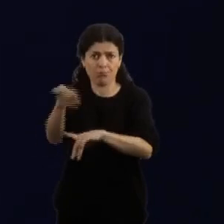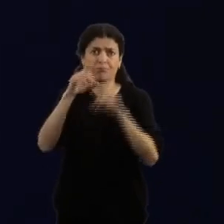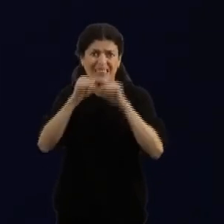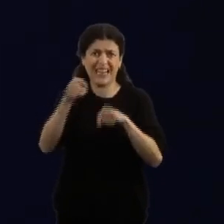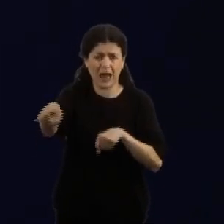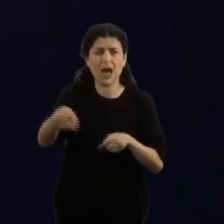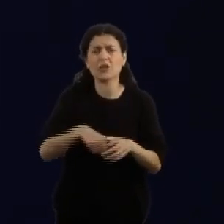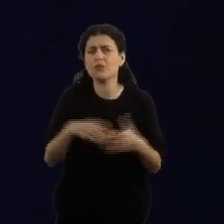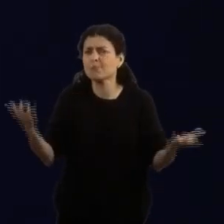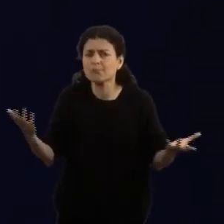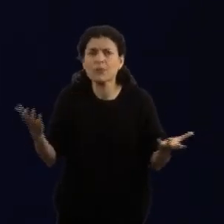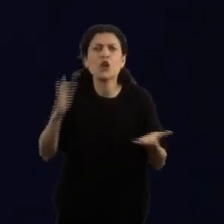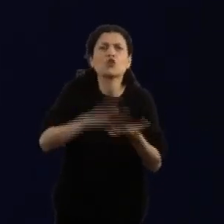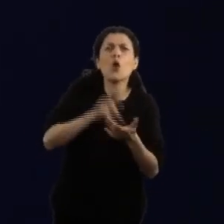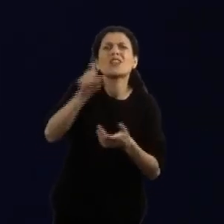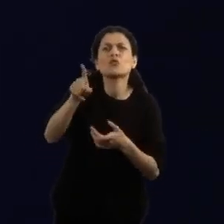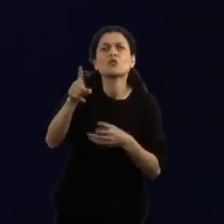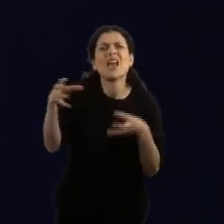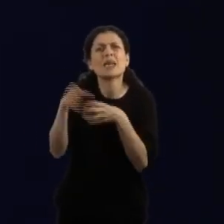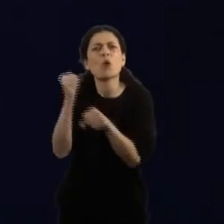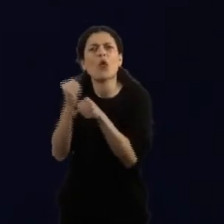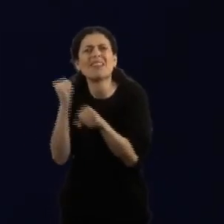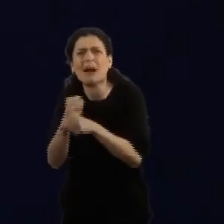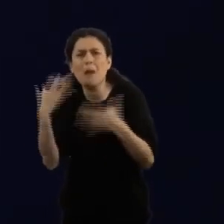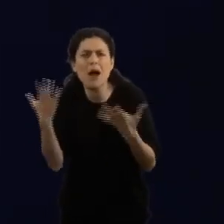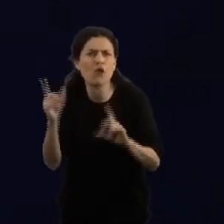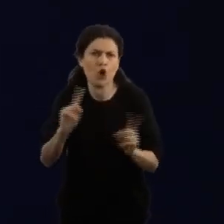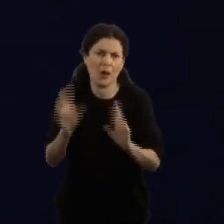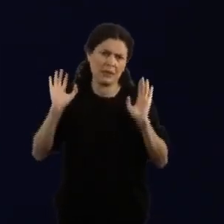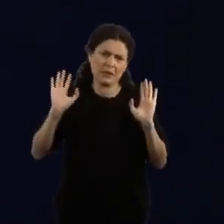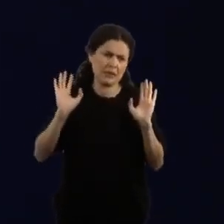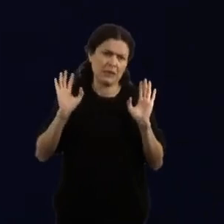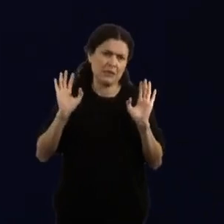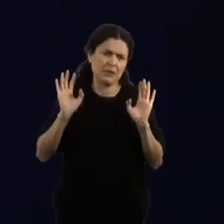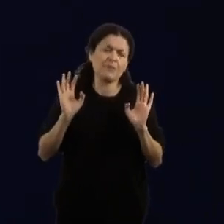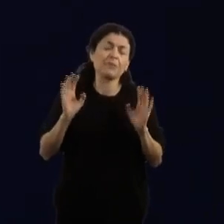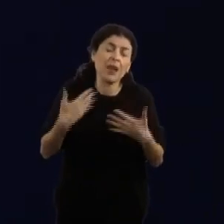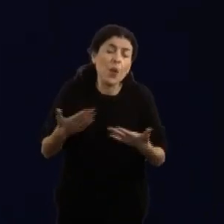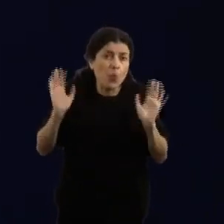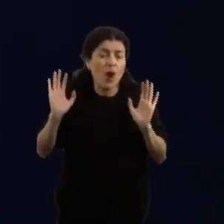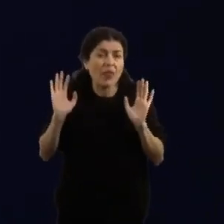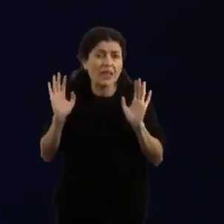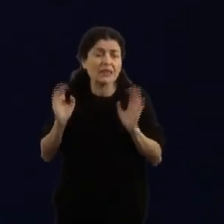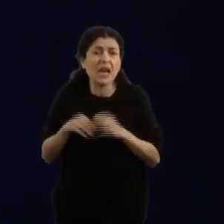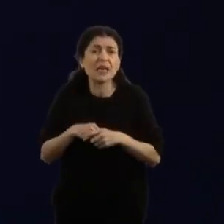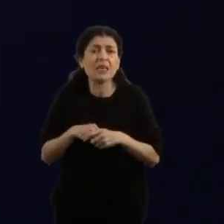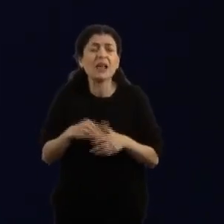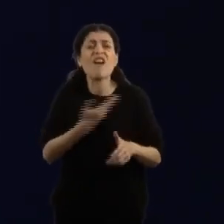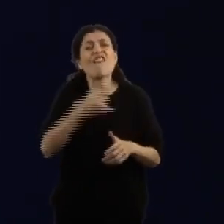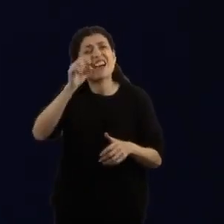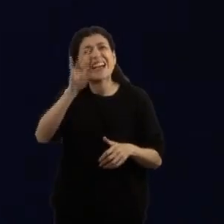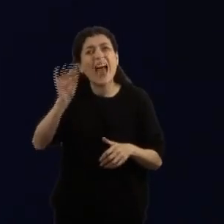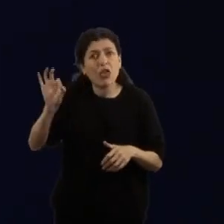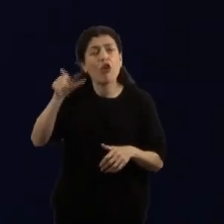No, a ver, lo que me decís de los colaboradores, no, eso no es así. Efectivamente, tal vez Fernando